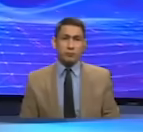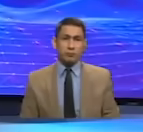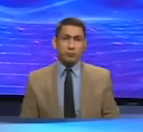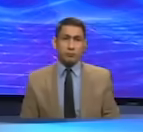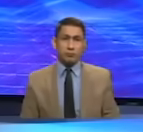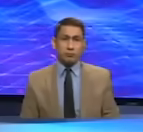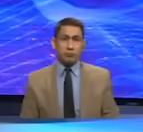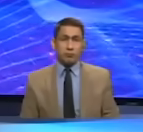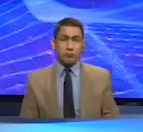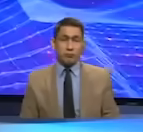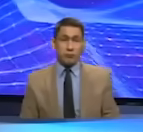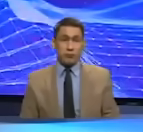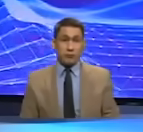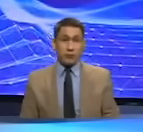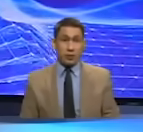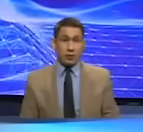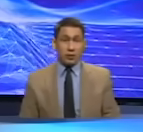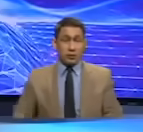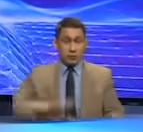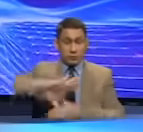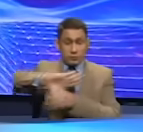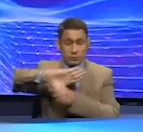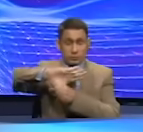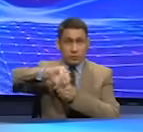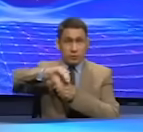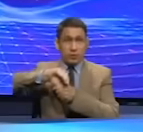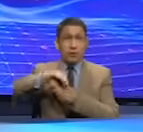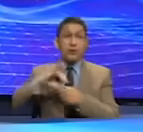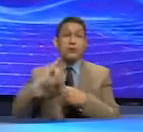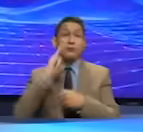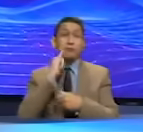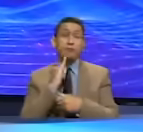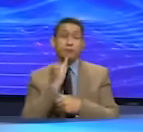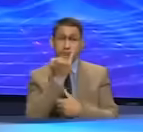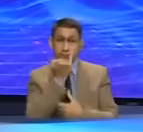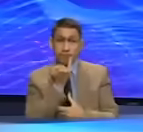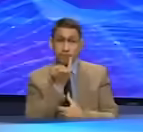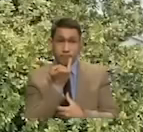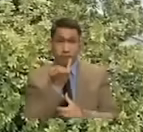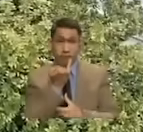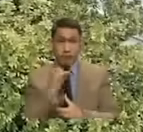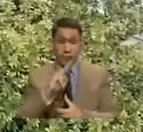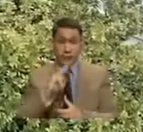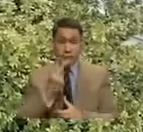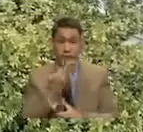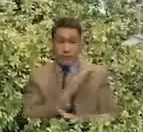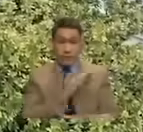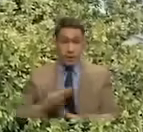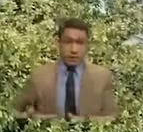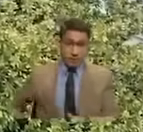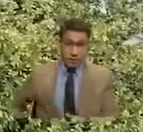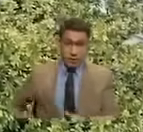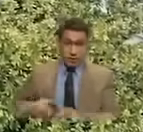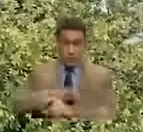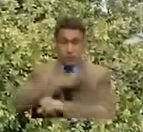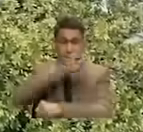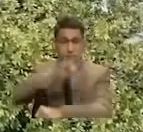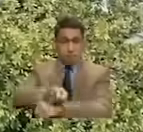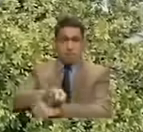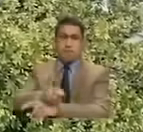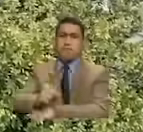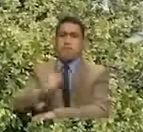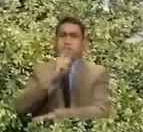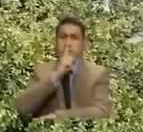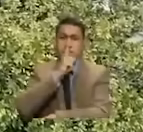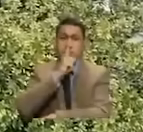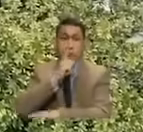Se instruyó a la embajadora en Israel, Verónica Abad, que se abstenga de pronunciamientos públicos. Sus declaraciones